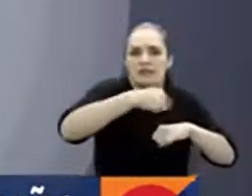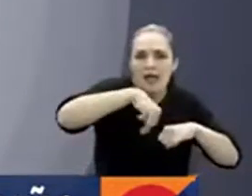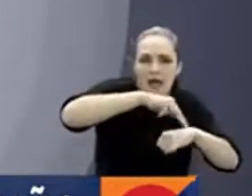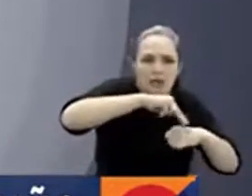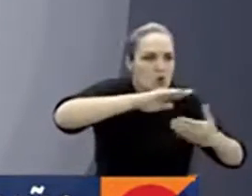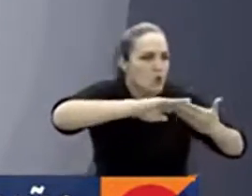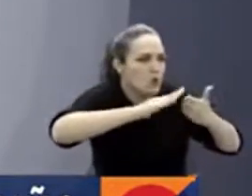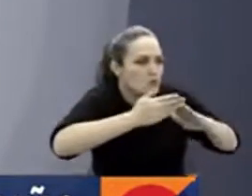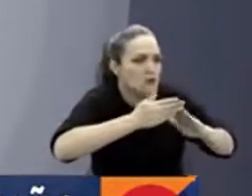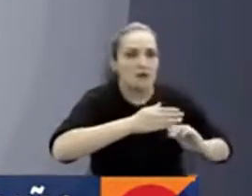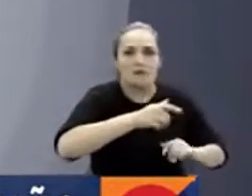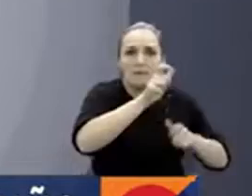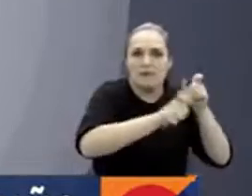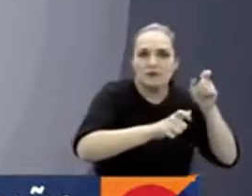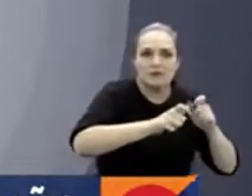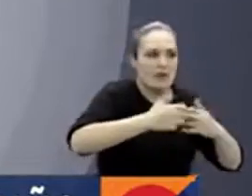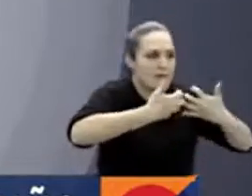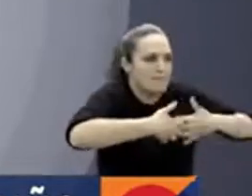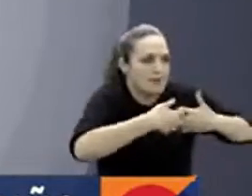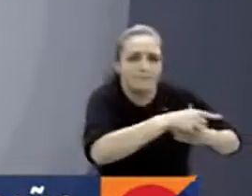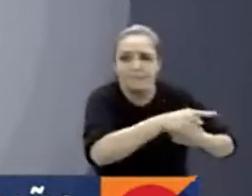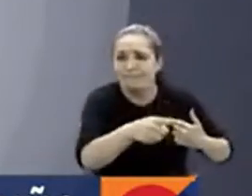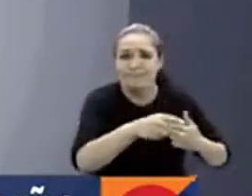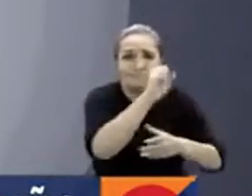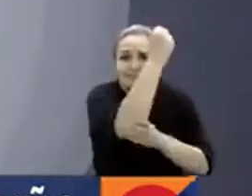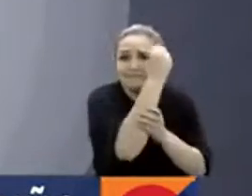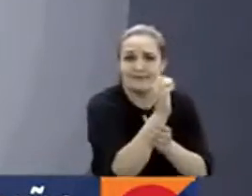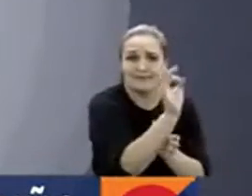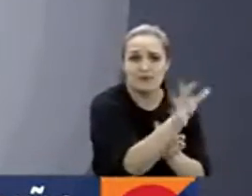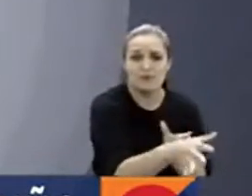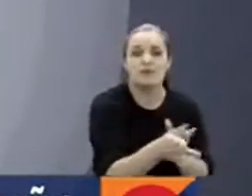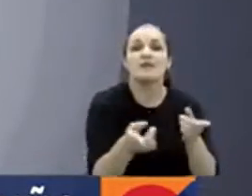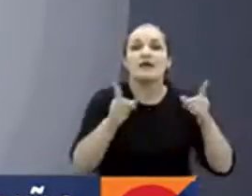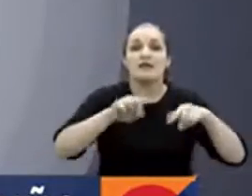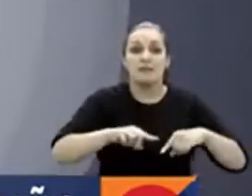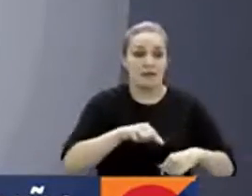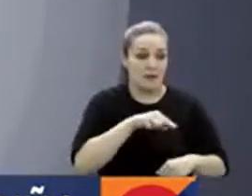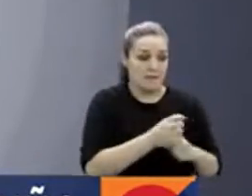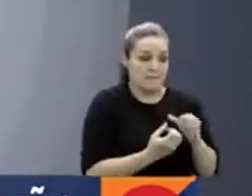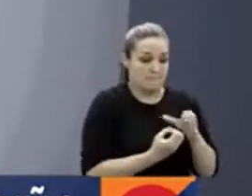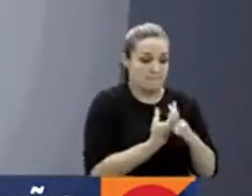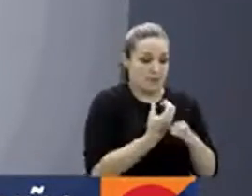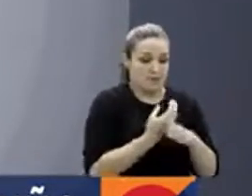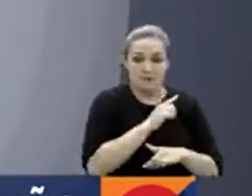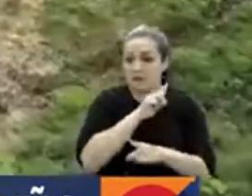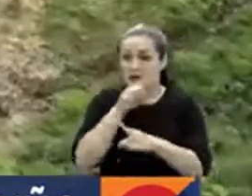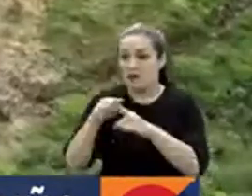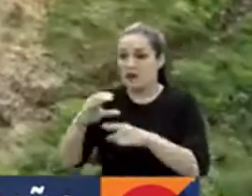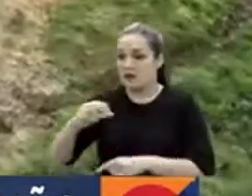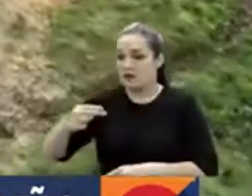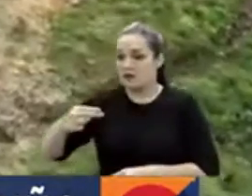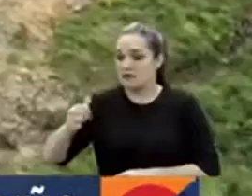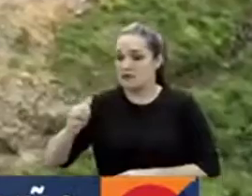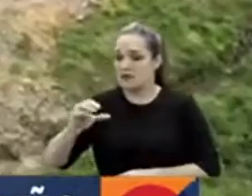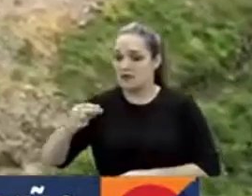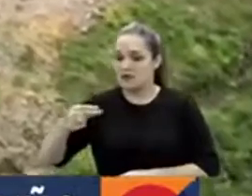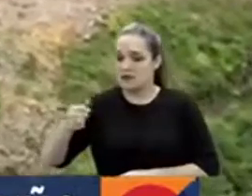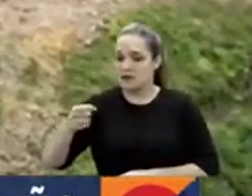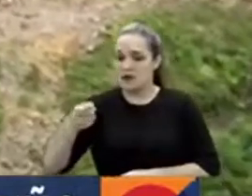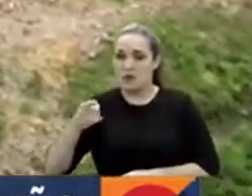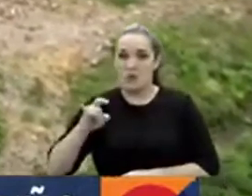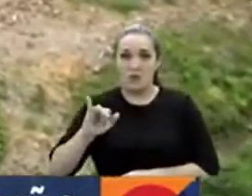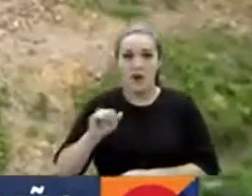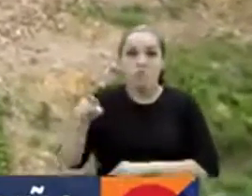en general. Otra de las emergencias que se presentó fue el cierre de la vía entre Pasto y Chachagüí, donde queda ubicado el aeropuerto Antonio Nariño. Ahí pues